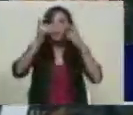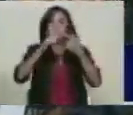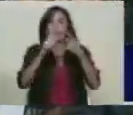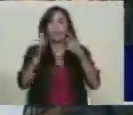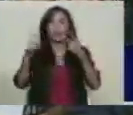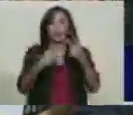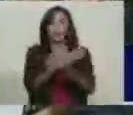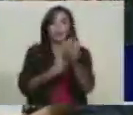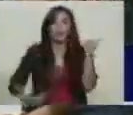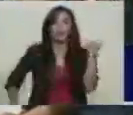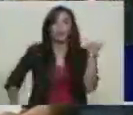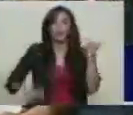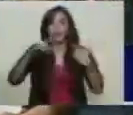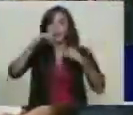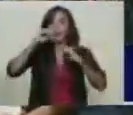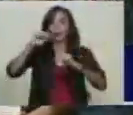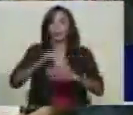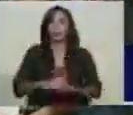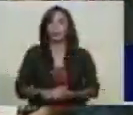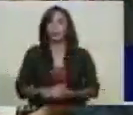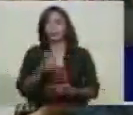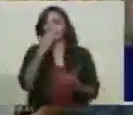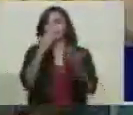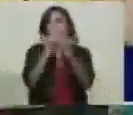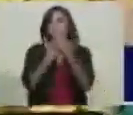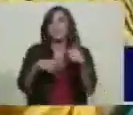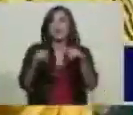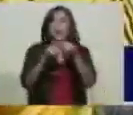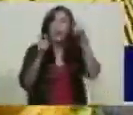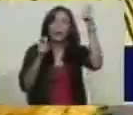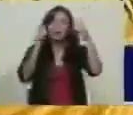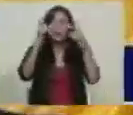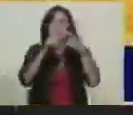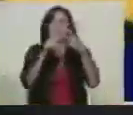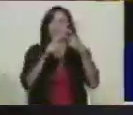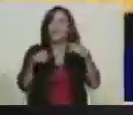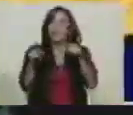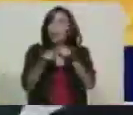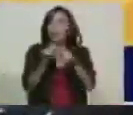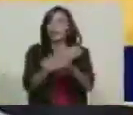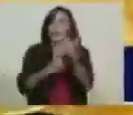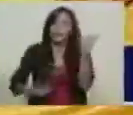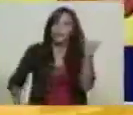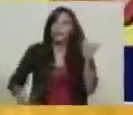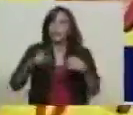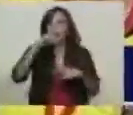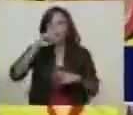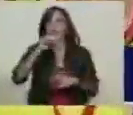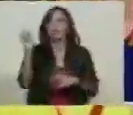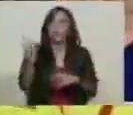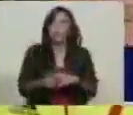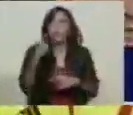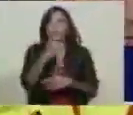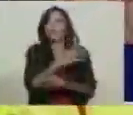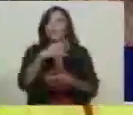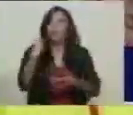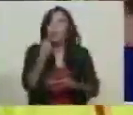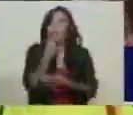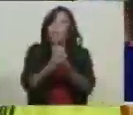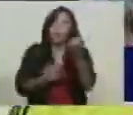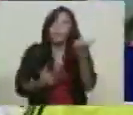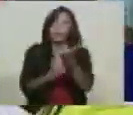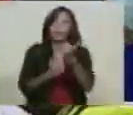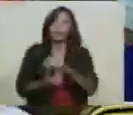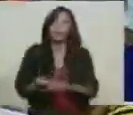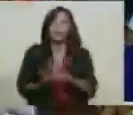presidente Nicolás Maduro, y que así como el comandante Chávez y el presidente Nicolás Maduro también se la juega con la juventud. Quiero dejar